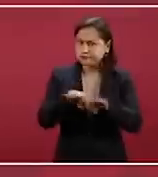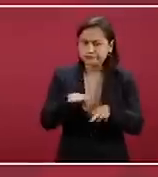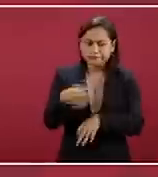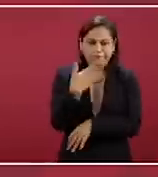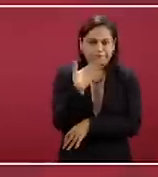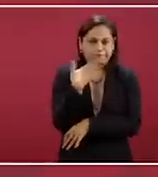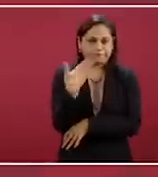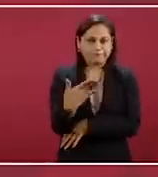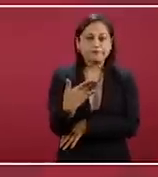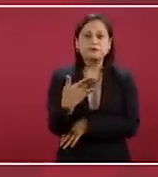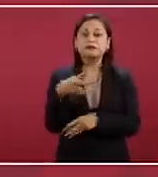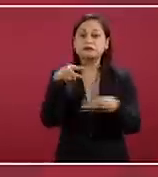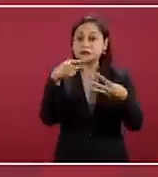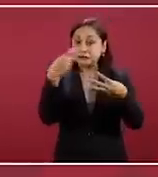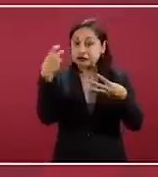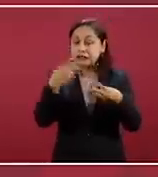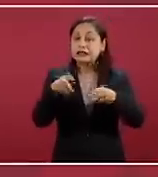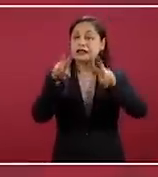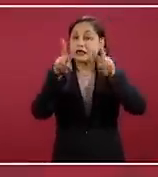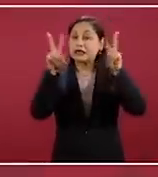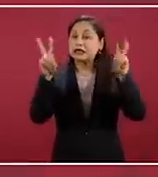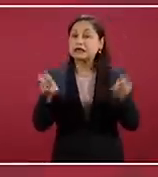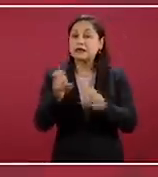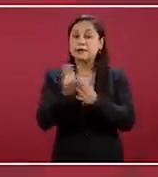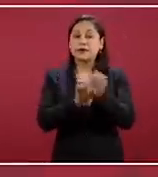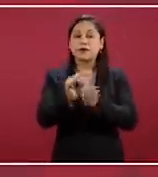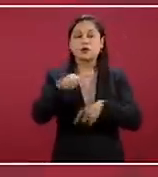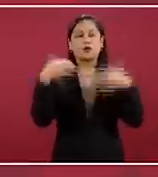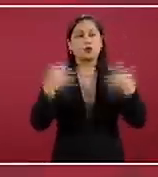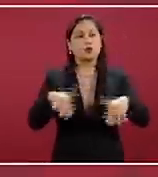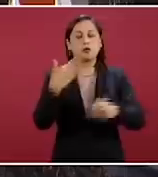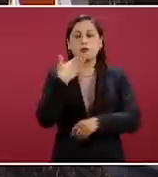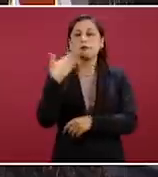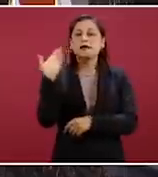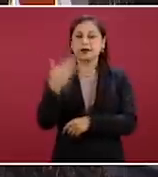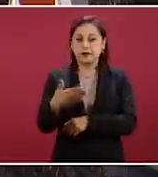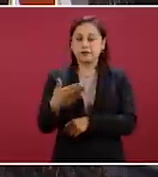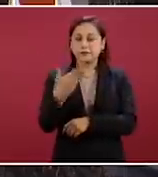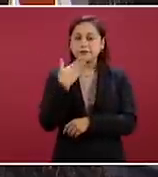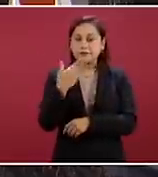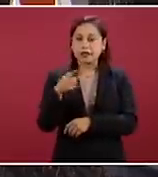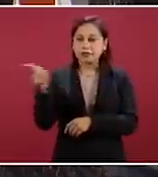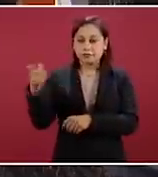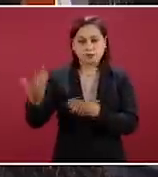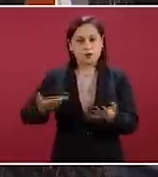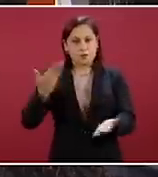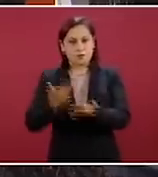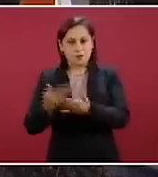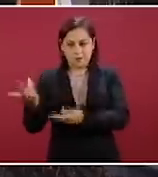es un buen tema, sí, qué bien que lo propones y los voy a invitar a ver si